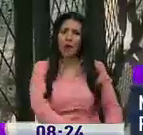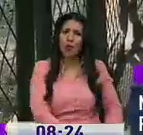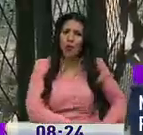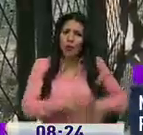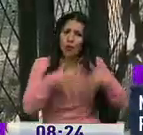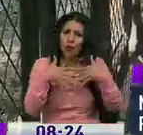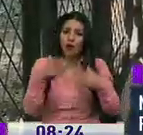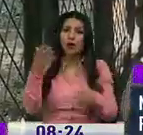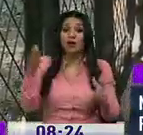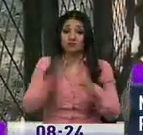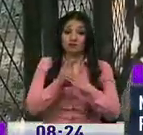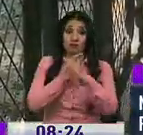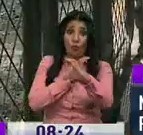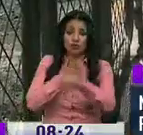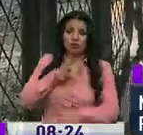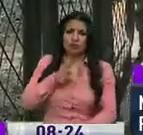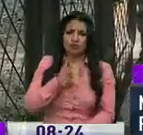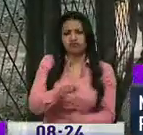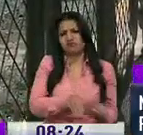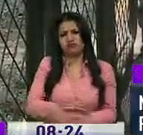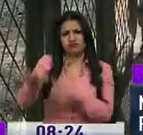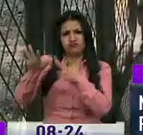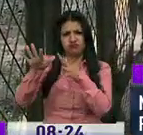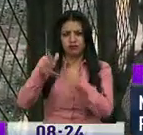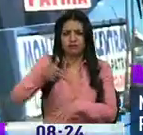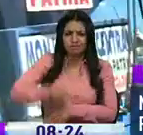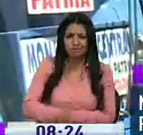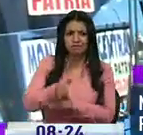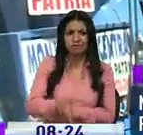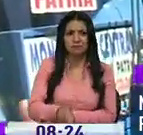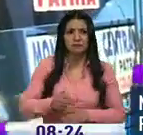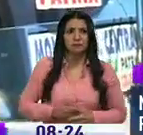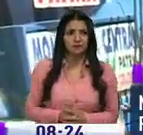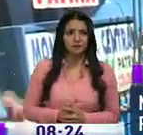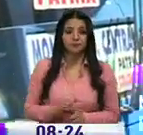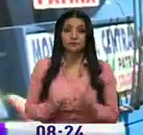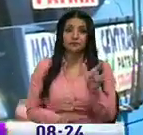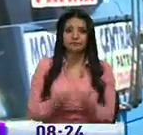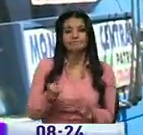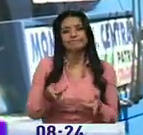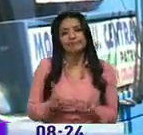de que los buses que circulan por allí cayeran en el mismo. Es para las personas